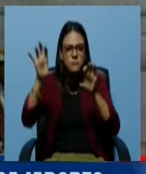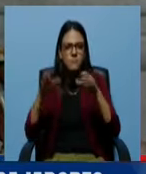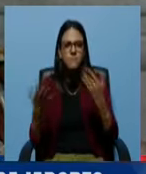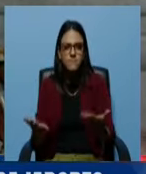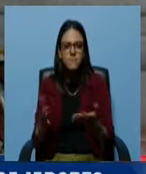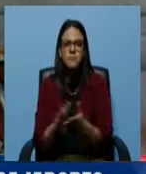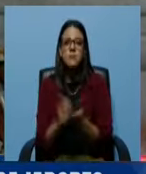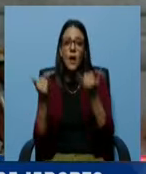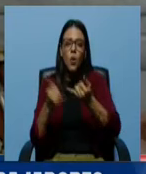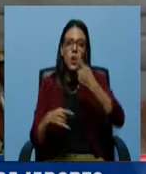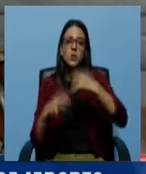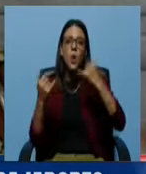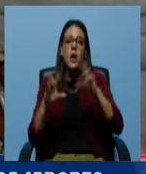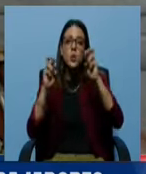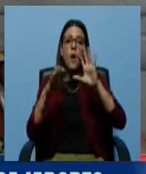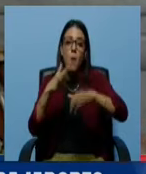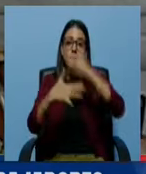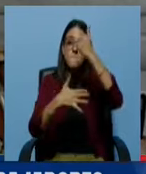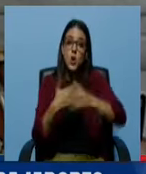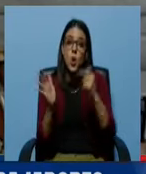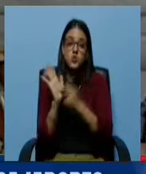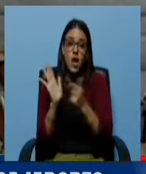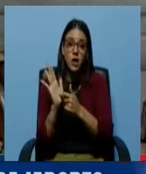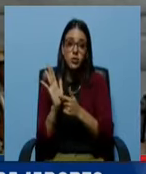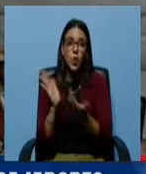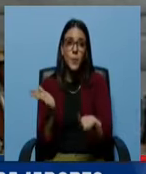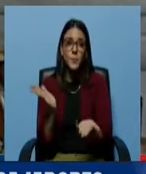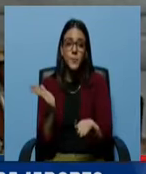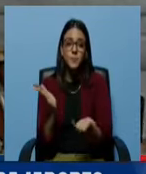Ahora tenemos este nuevo proyecto,